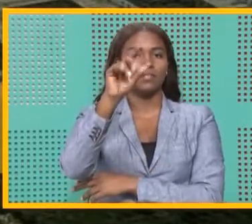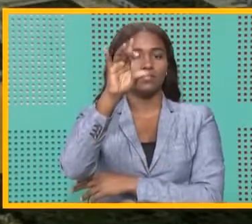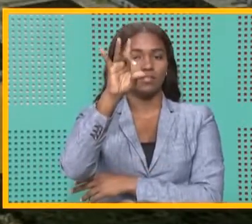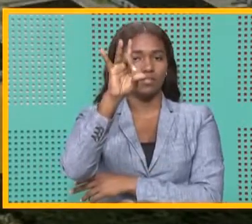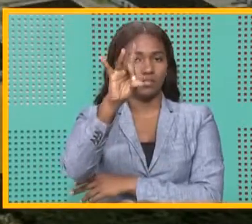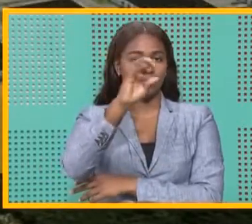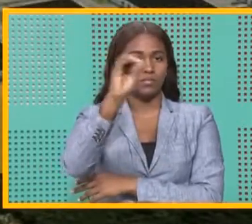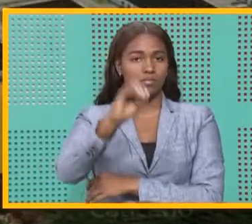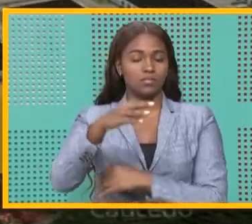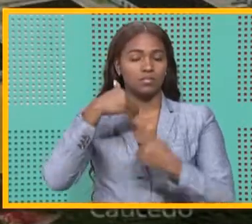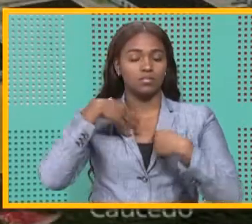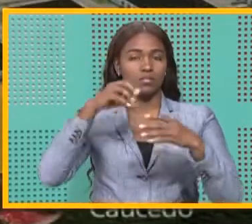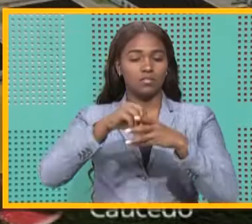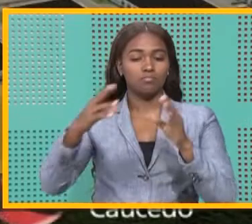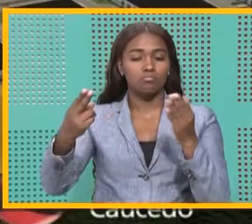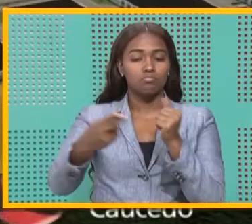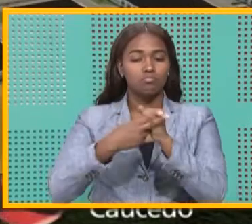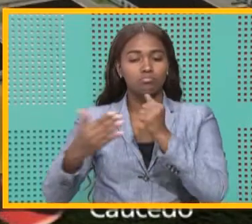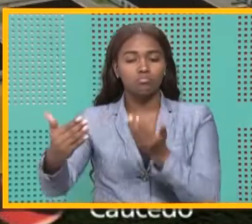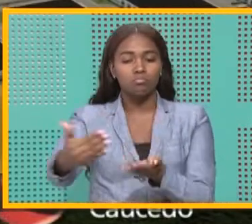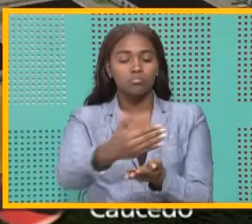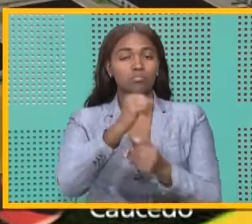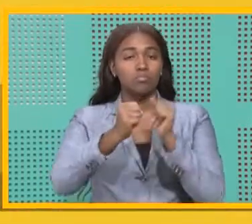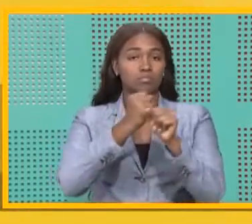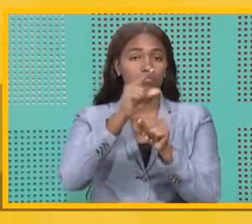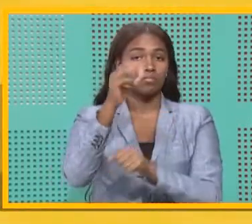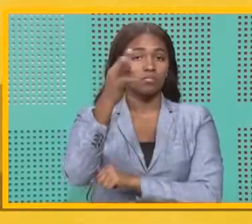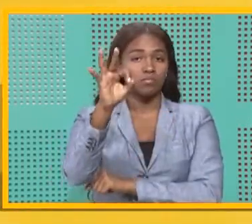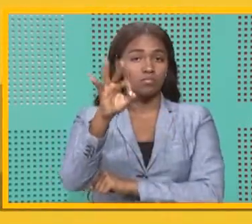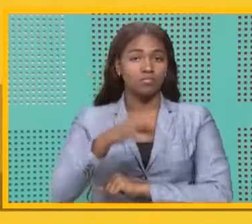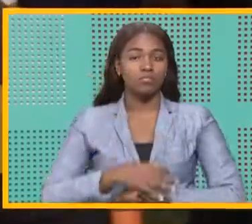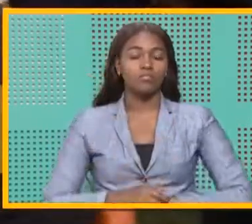74.78% de las recaudaciones en el 2019.